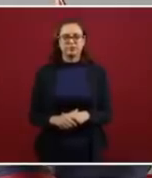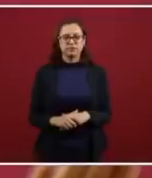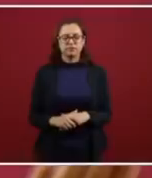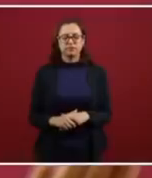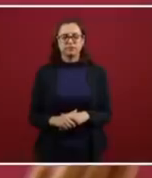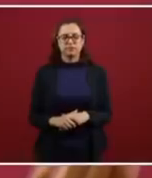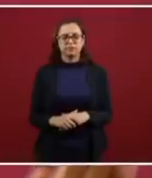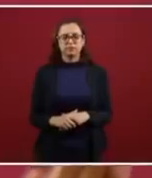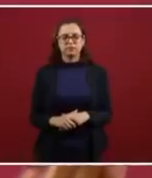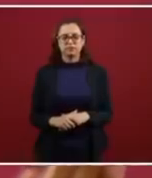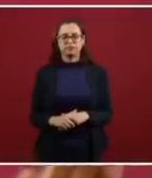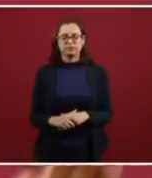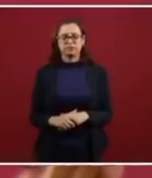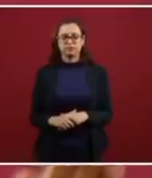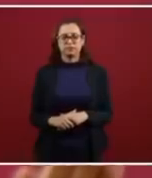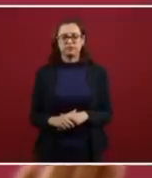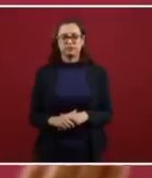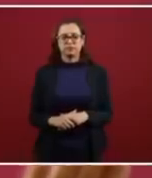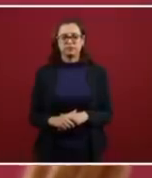a